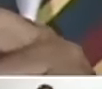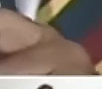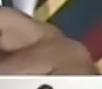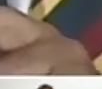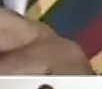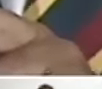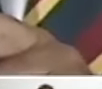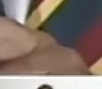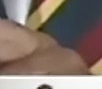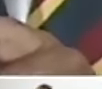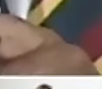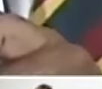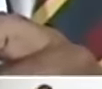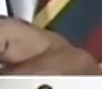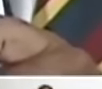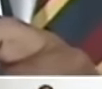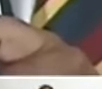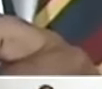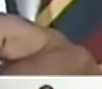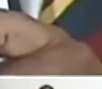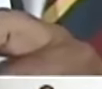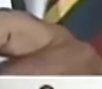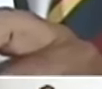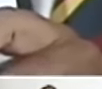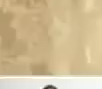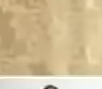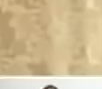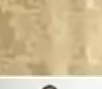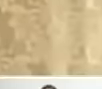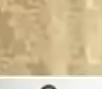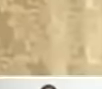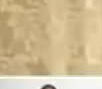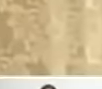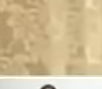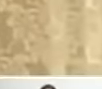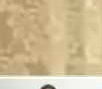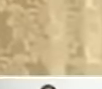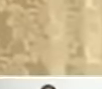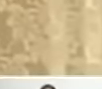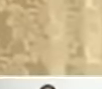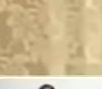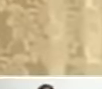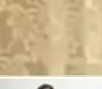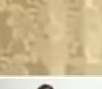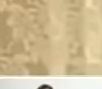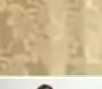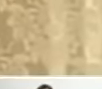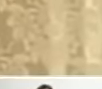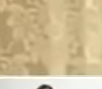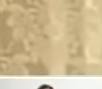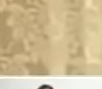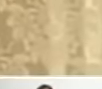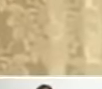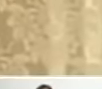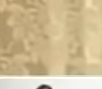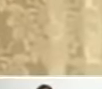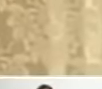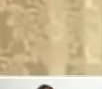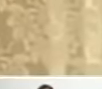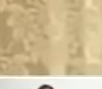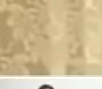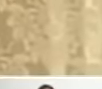de las clases magistrales que compartimos, ¿recuerdan? ¿Ah? Aquella reunión que tuvimos en el Teresa